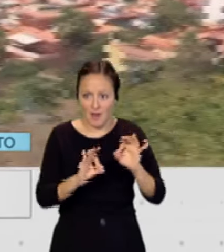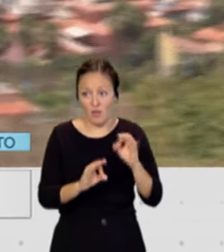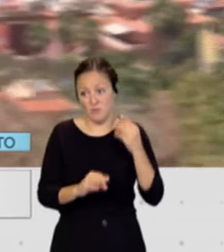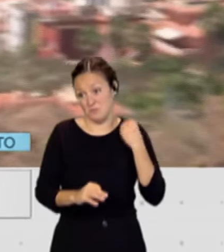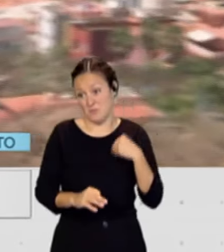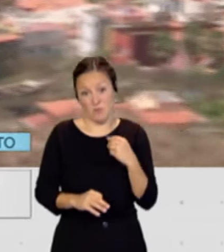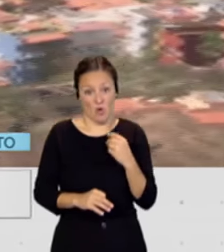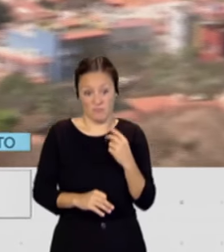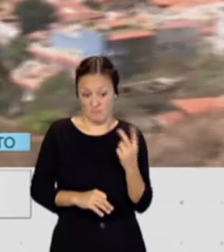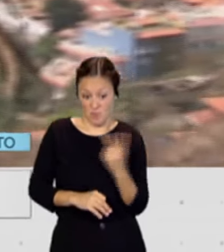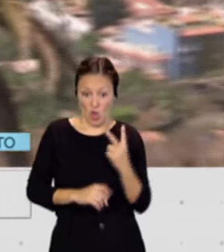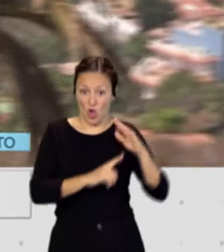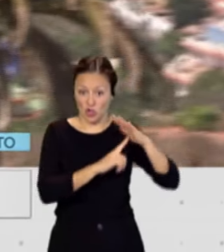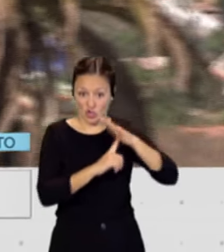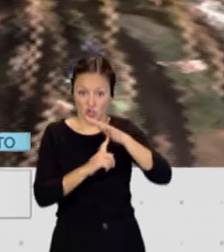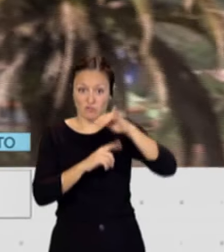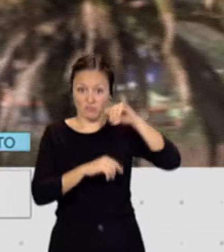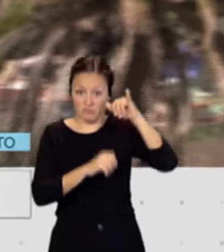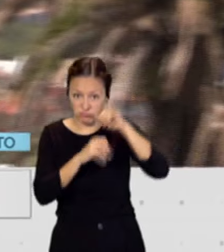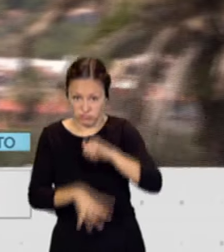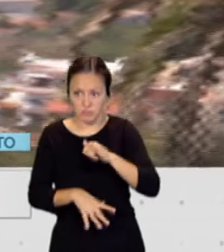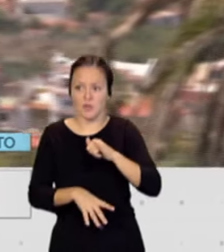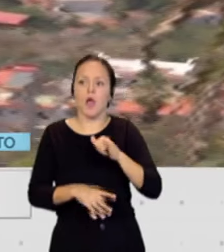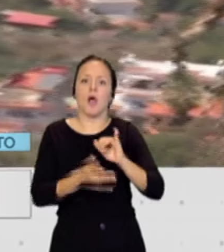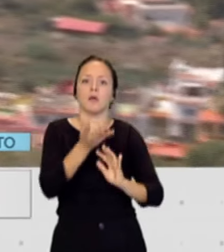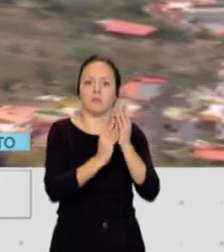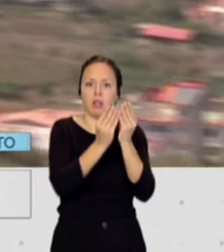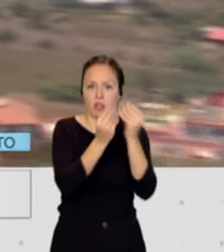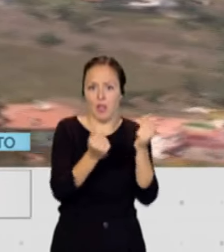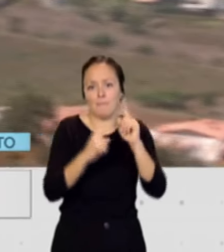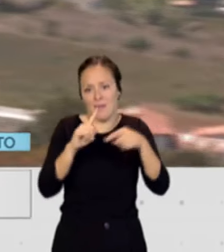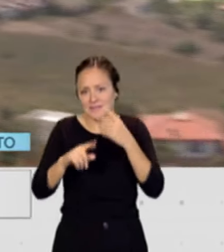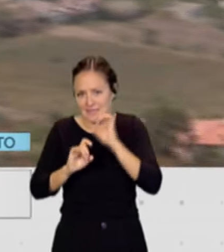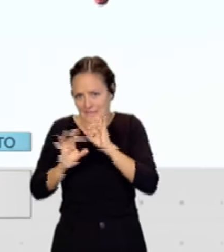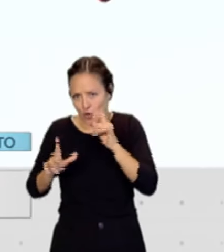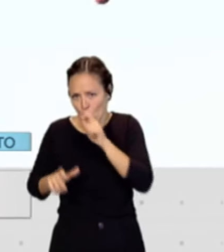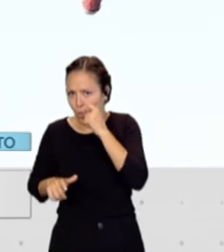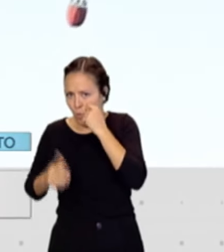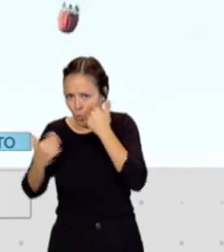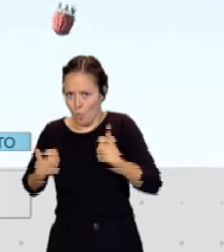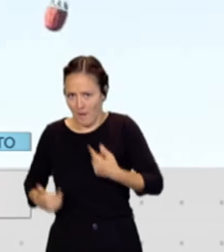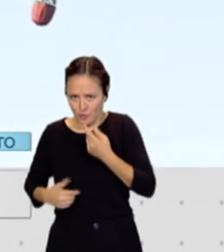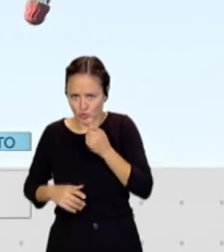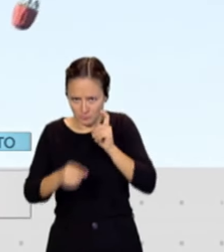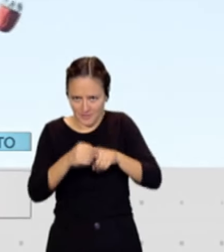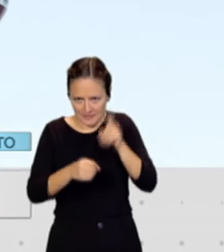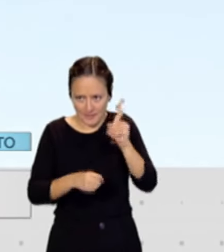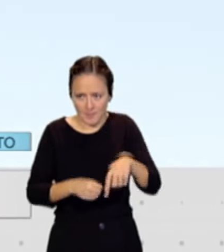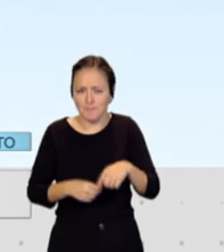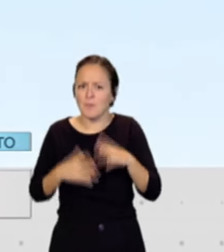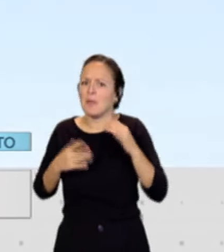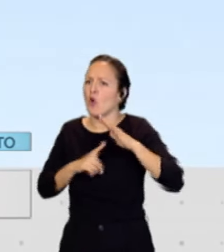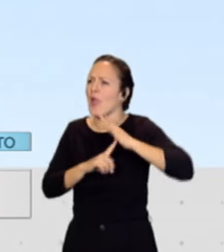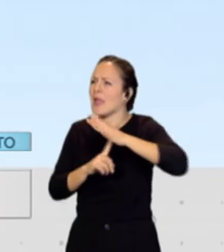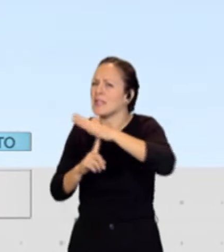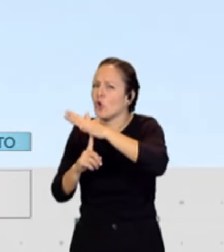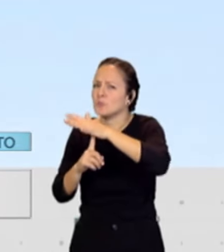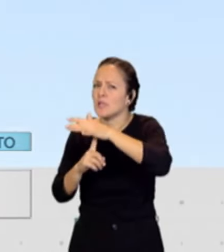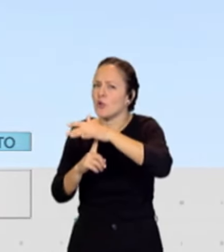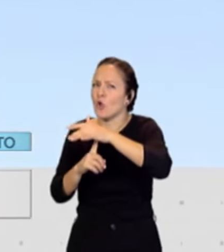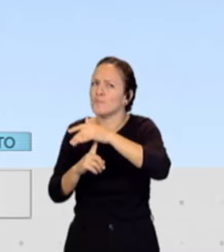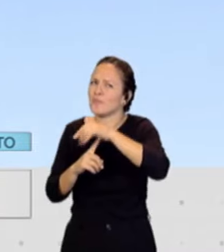que tienen que colaborar en la extinción del incendio además lógicamente de los medios humanos Lo que pasa que el helicóptero tiene más presencia sobre todo por